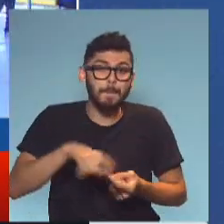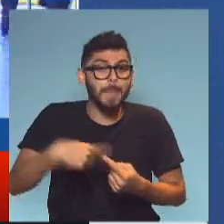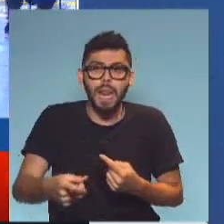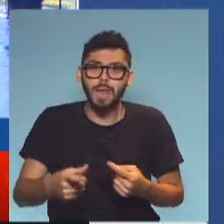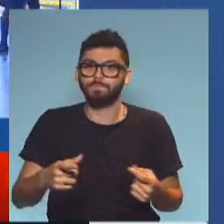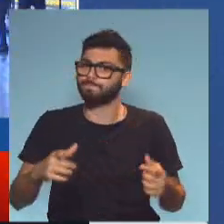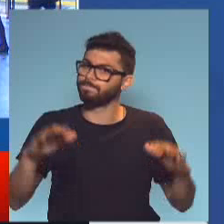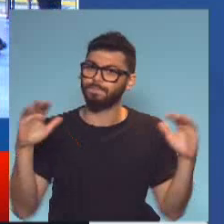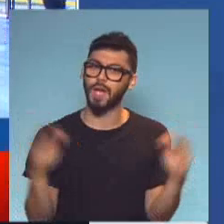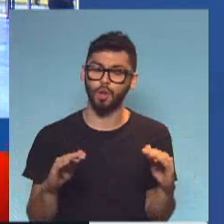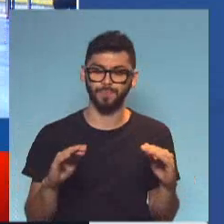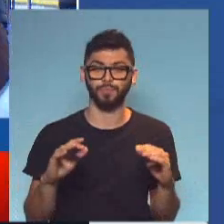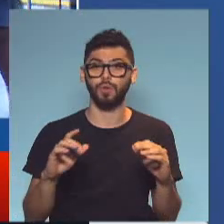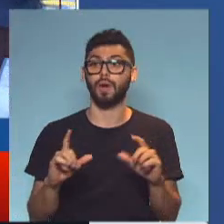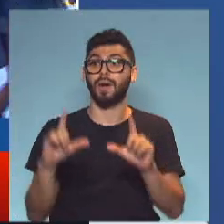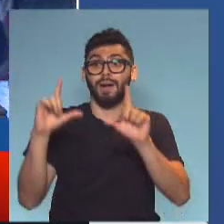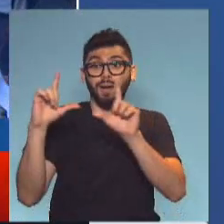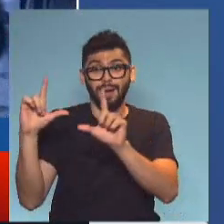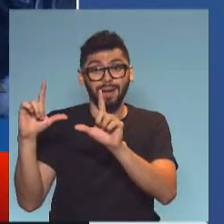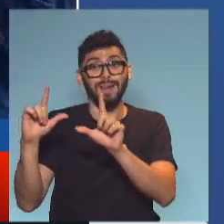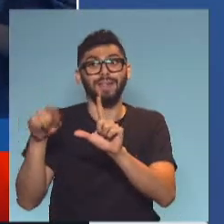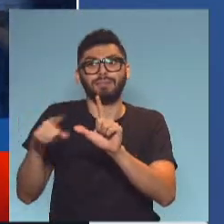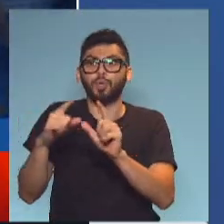Los números de arriba son los que motivaron las medidas.